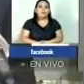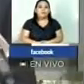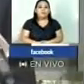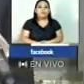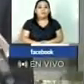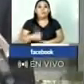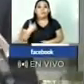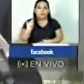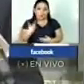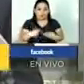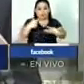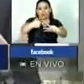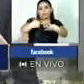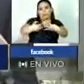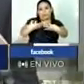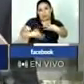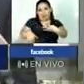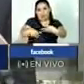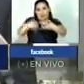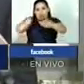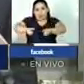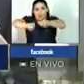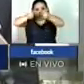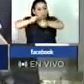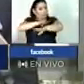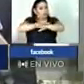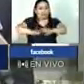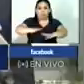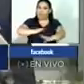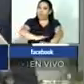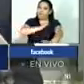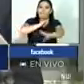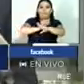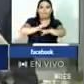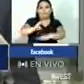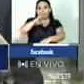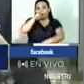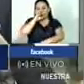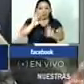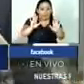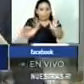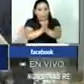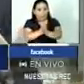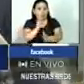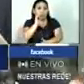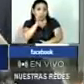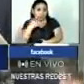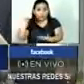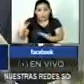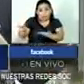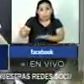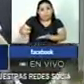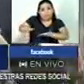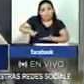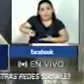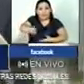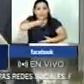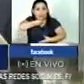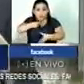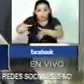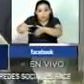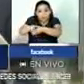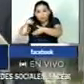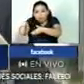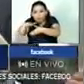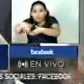Las medidas en centros penales se volvieron completamente restrictivas. Creemos que, bueno, perdón, hay información directa de que de ahí han